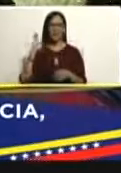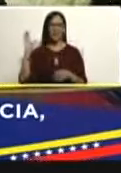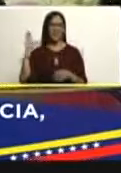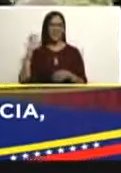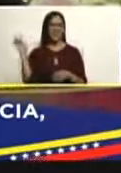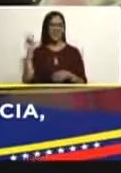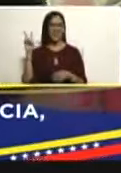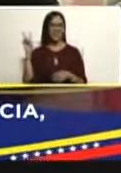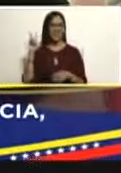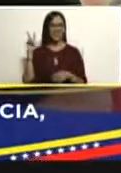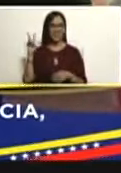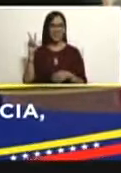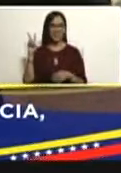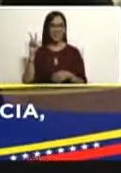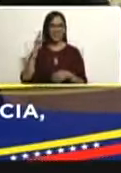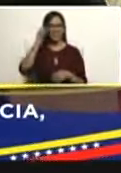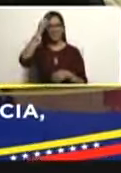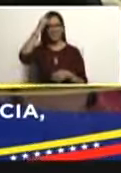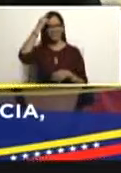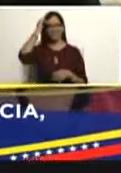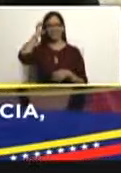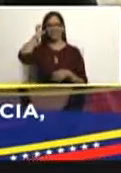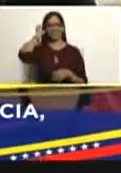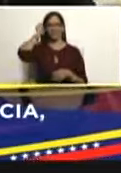Venezuela. ¿Qué parte de Caracas eres tú?